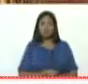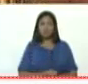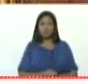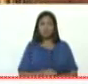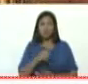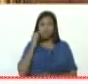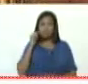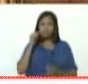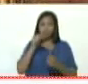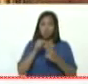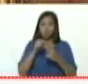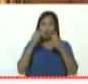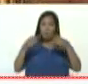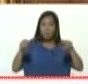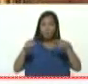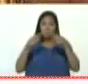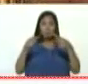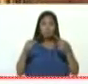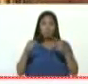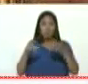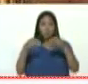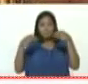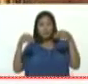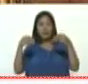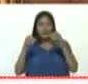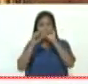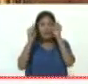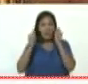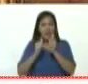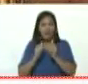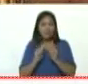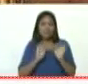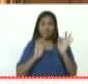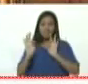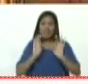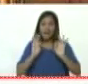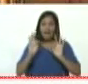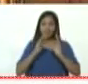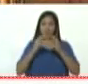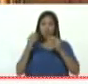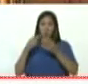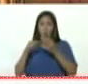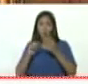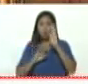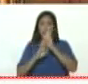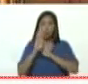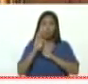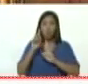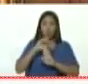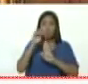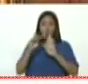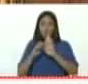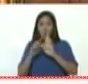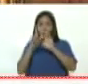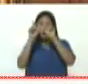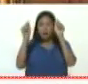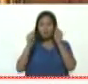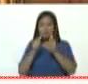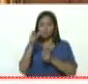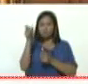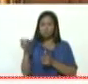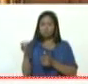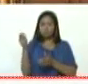para que allí esté la música, la plástica, el arte, el teatro, la capacidad torial, todo de los